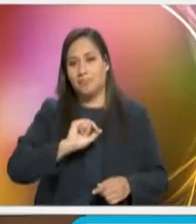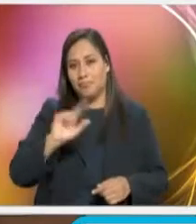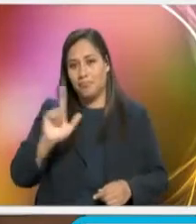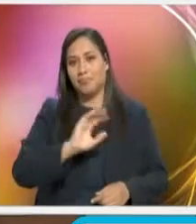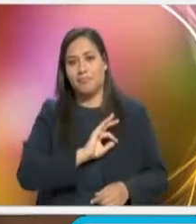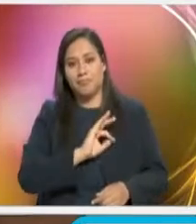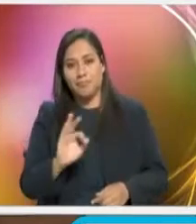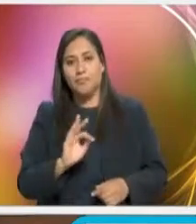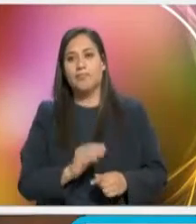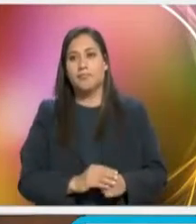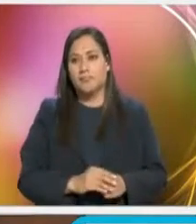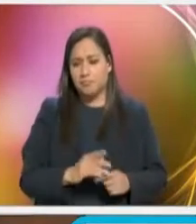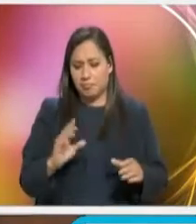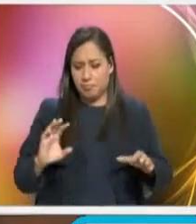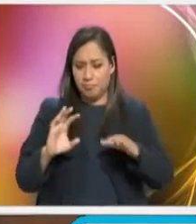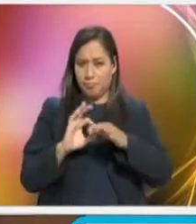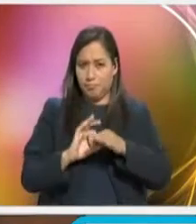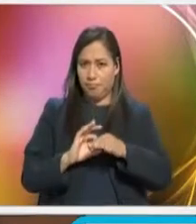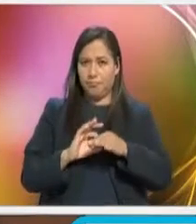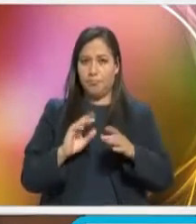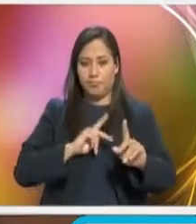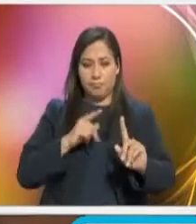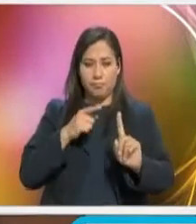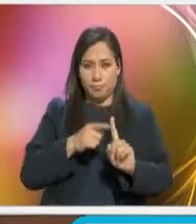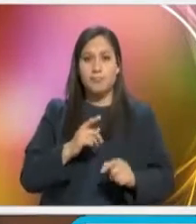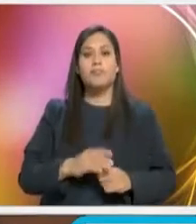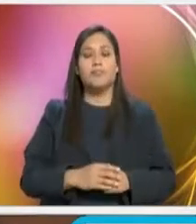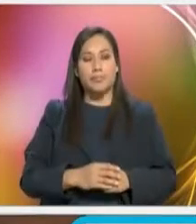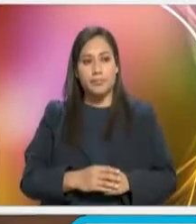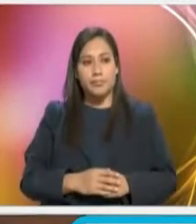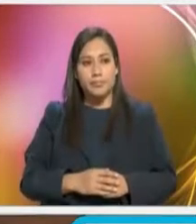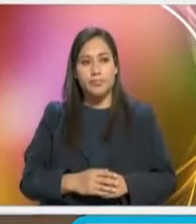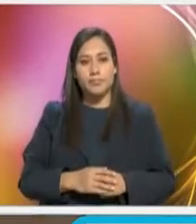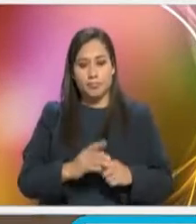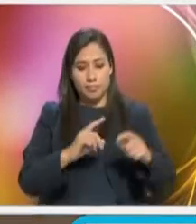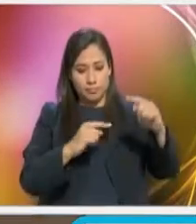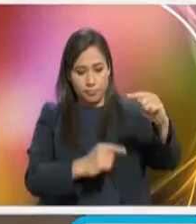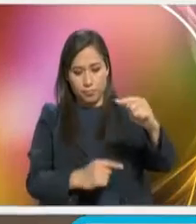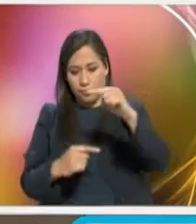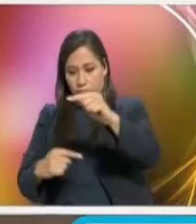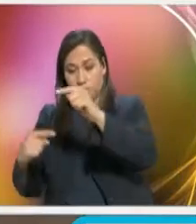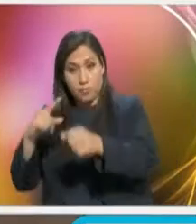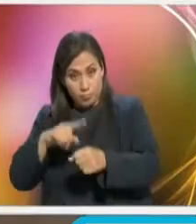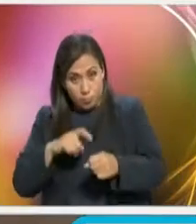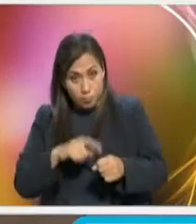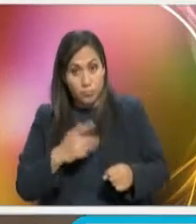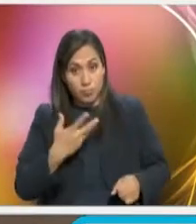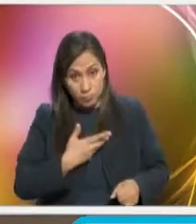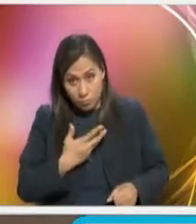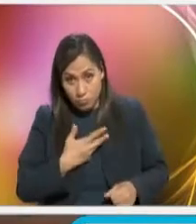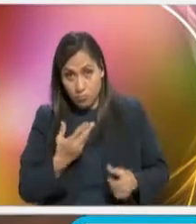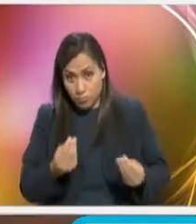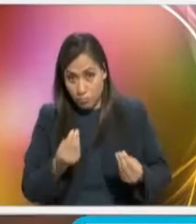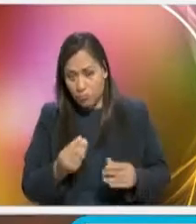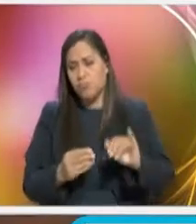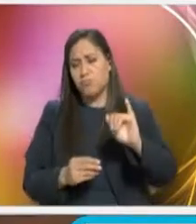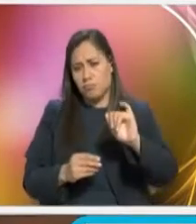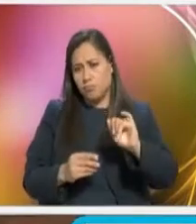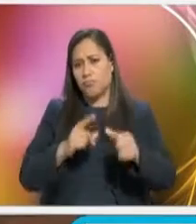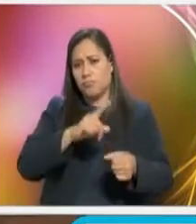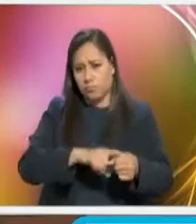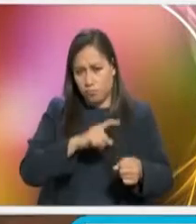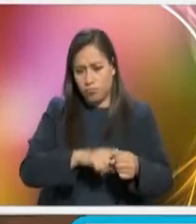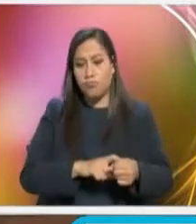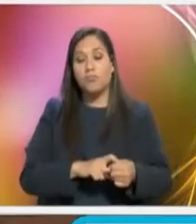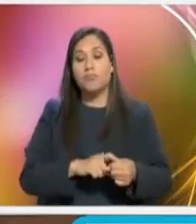profesional totalmente acorde con nuestros objetivos en la vida. Ahora, ¿qué me cuentas de la gama de colores? ¿Disponibles en todas las tonalidades? Exactamente, en todos